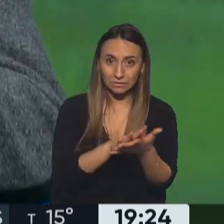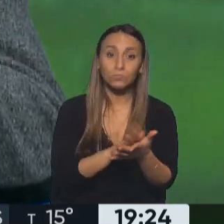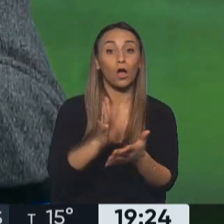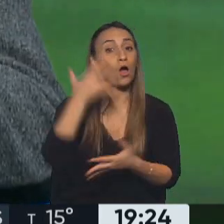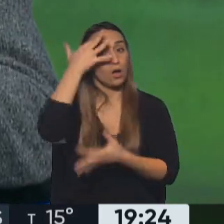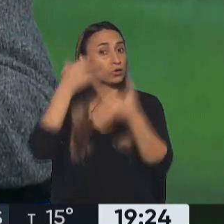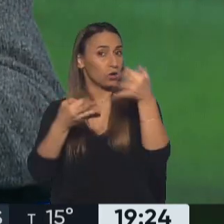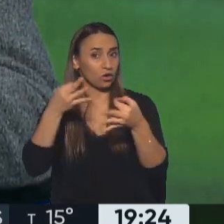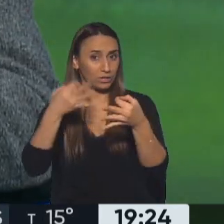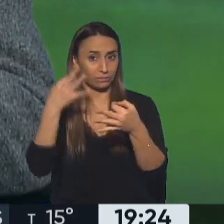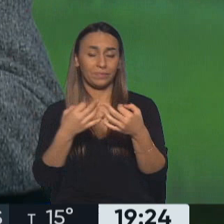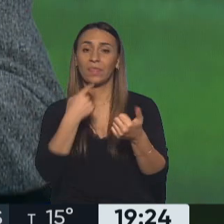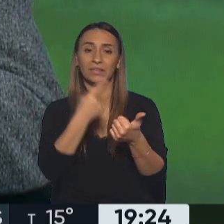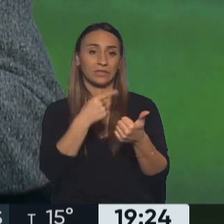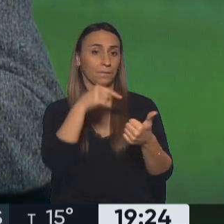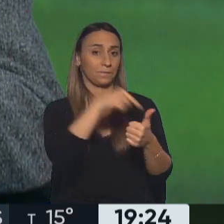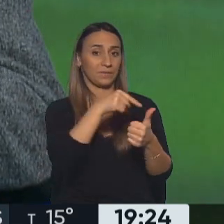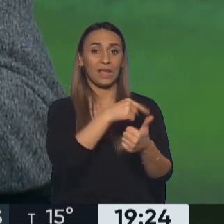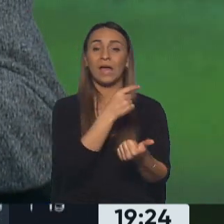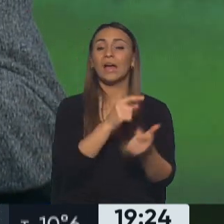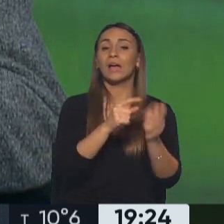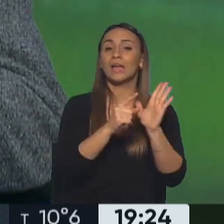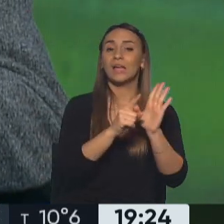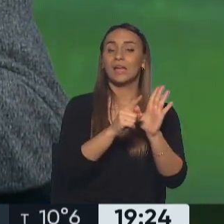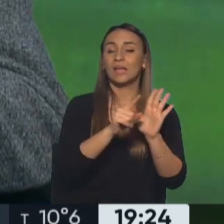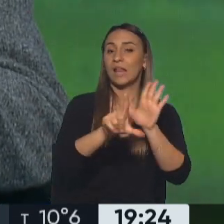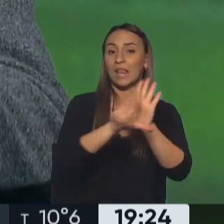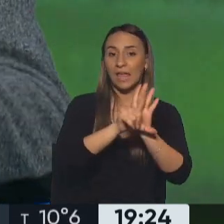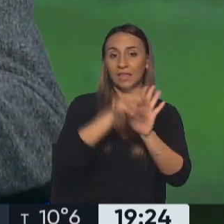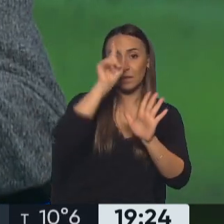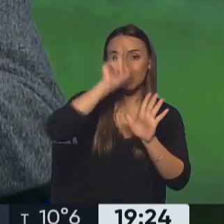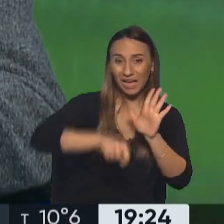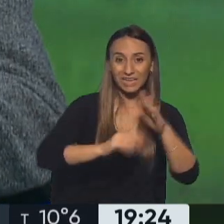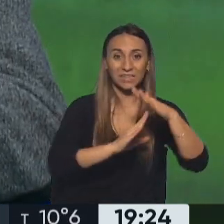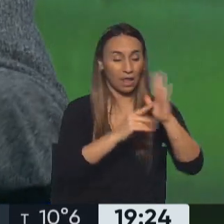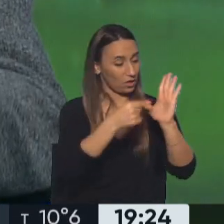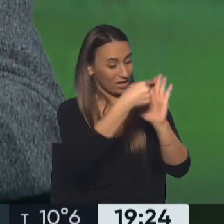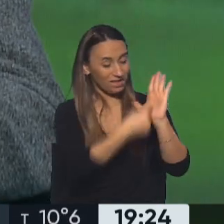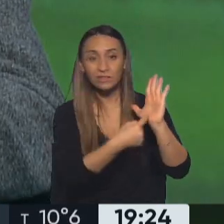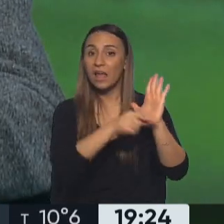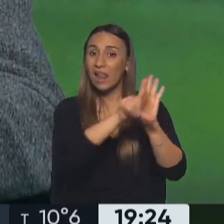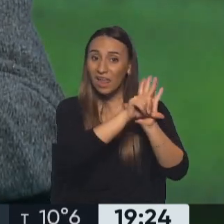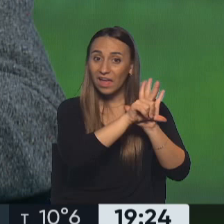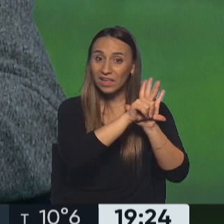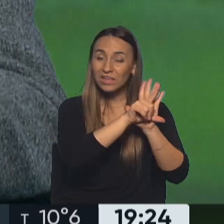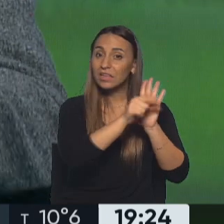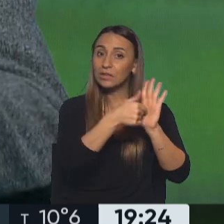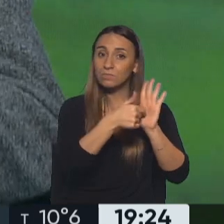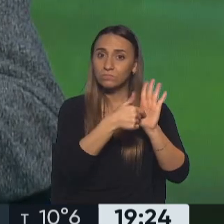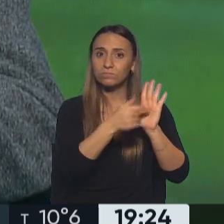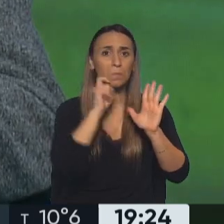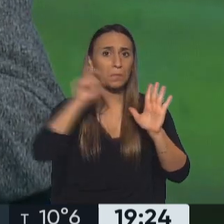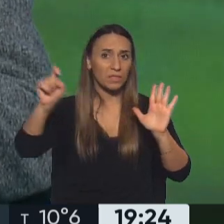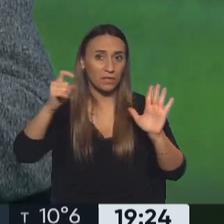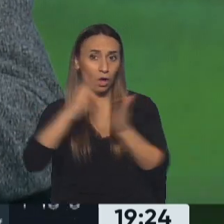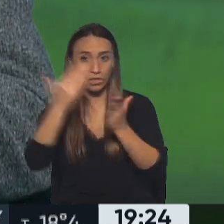corte la corte declara inconstitucional la reforma de la ley del consejo de la magistratura que está dentro de sus facultades por más que haya tardado 16 años lo que no